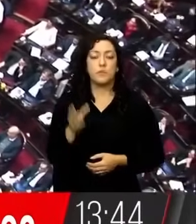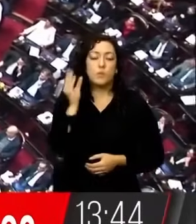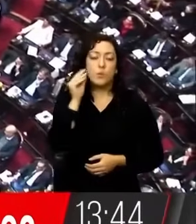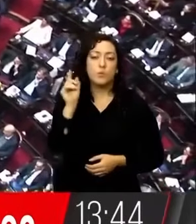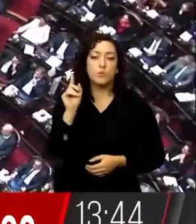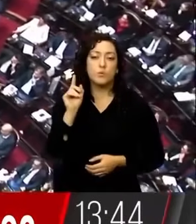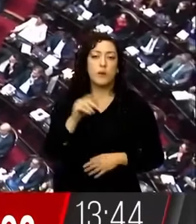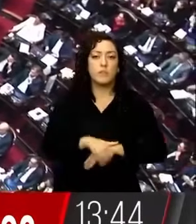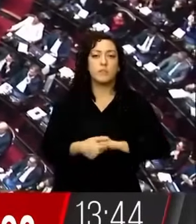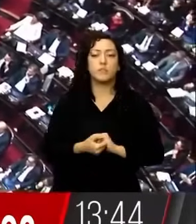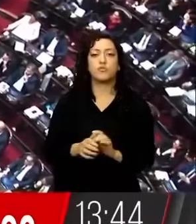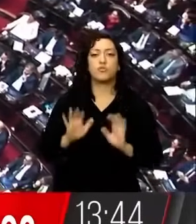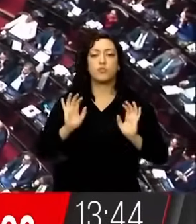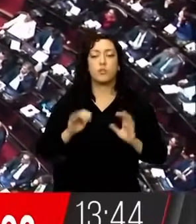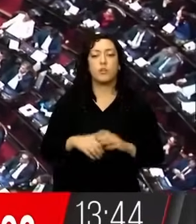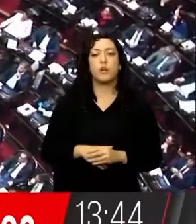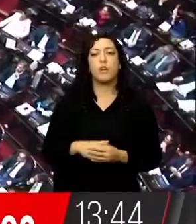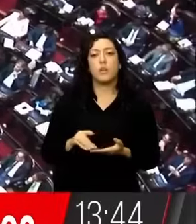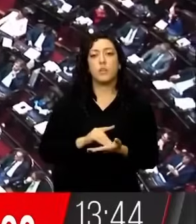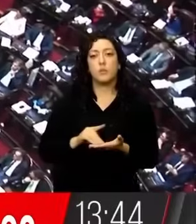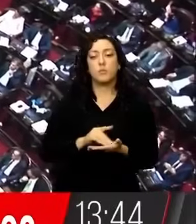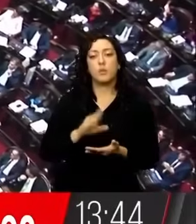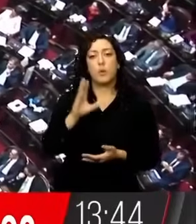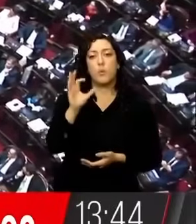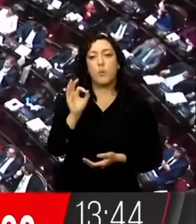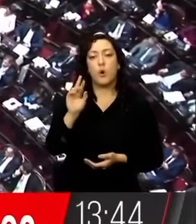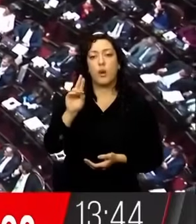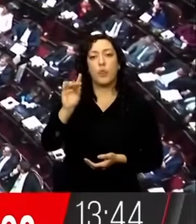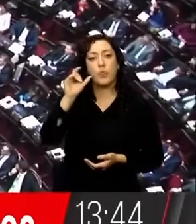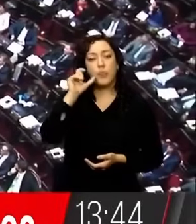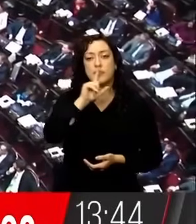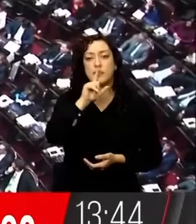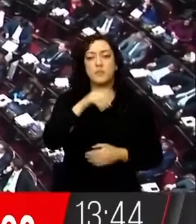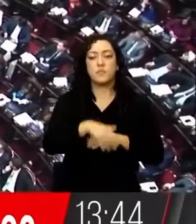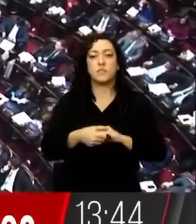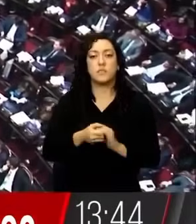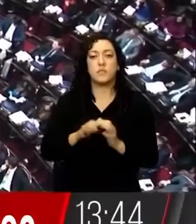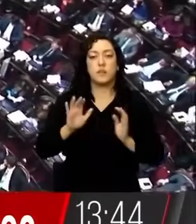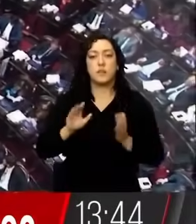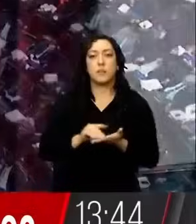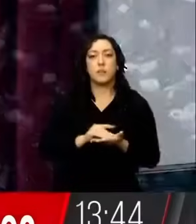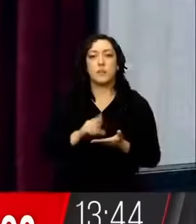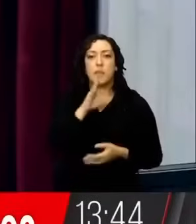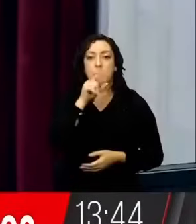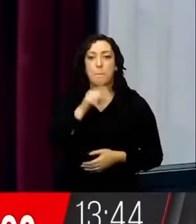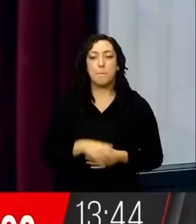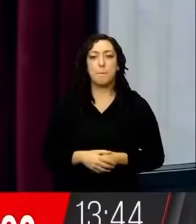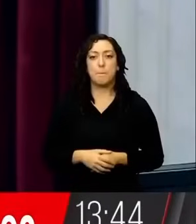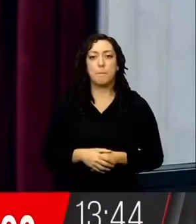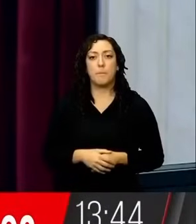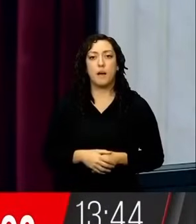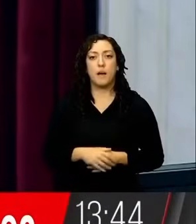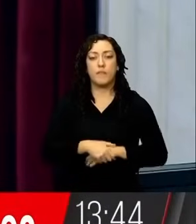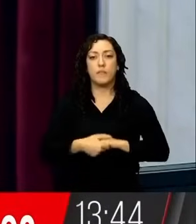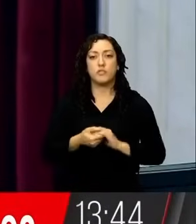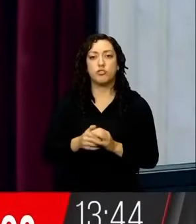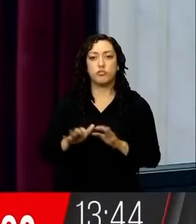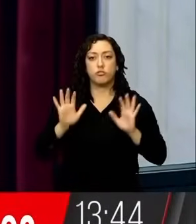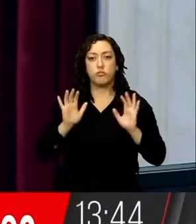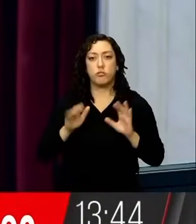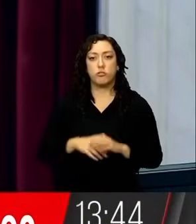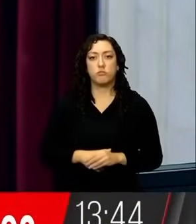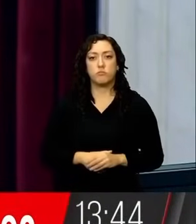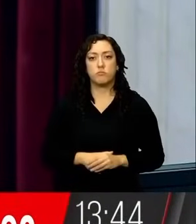Escucho. Abstención. Diputado Gustavo Bordet. Abstención. Diputada Miriam Breckman.